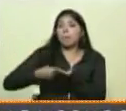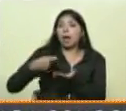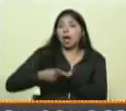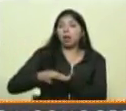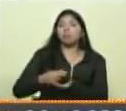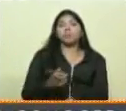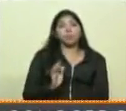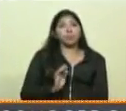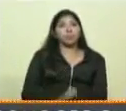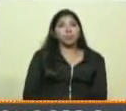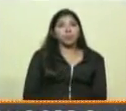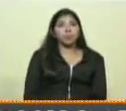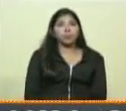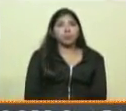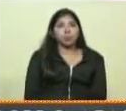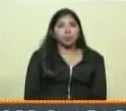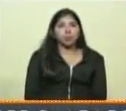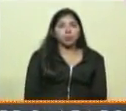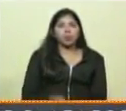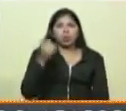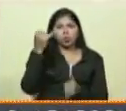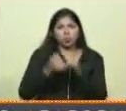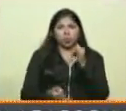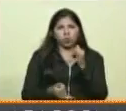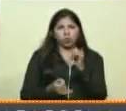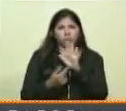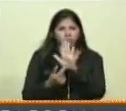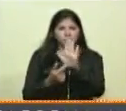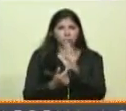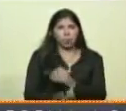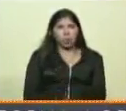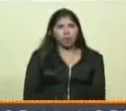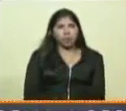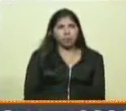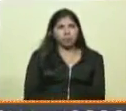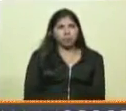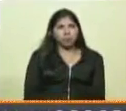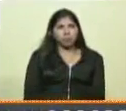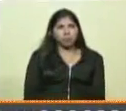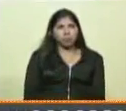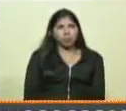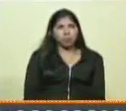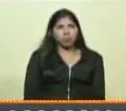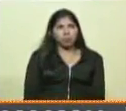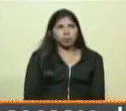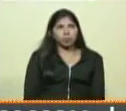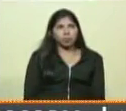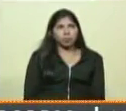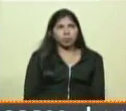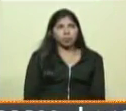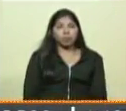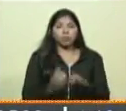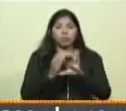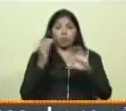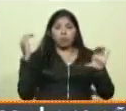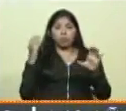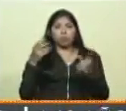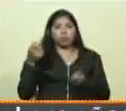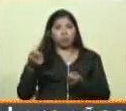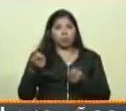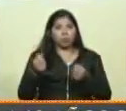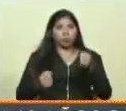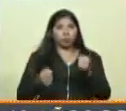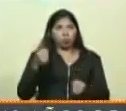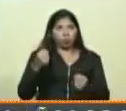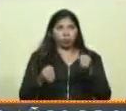detenida. Tenemos este último caso que les quiero presentar. Aquí rápidamente, vean. Esto es un expreso.